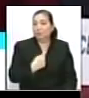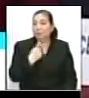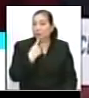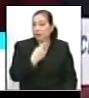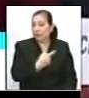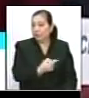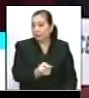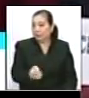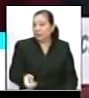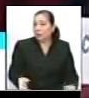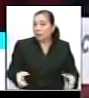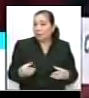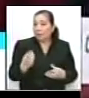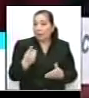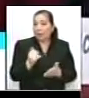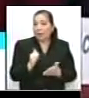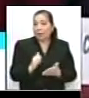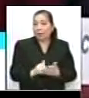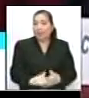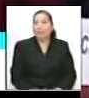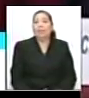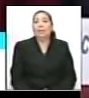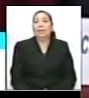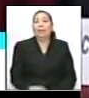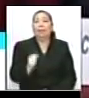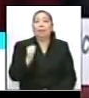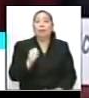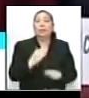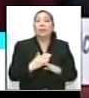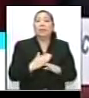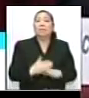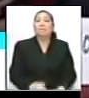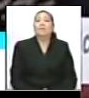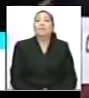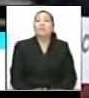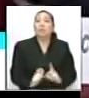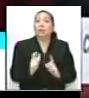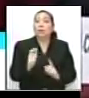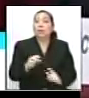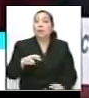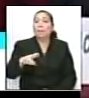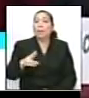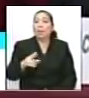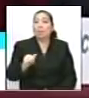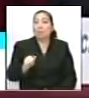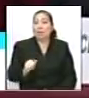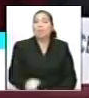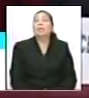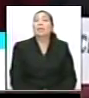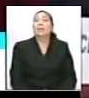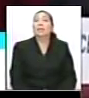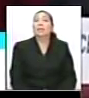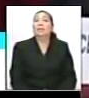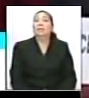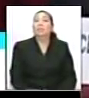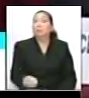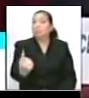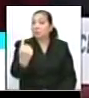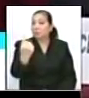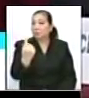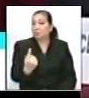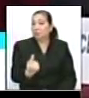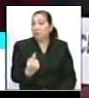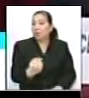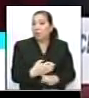recuerda a la Comisión que para efectos del ejercicio de derecho de defensa, el congresista Mamani fue oportuno y debidamente citado,